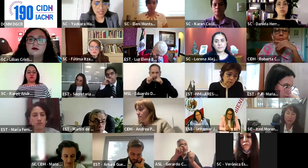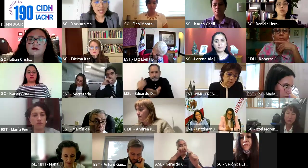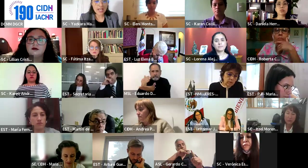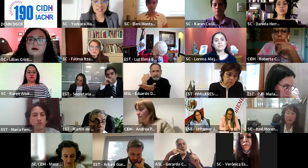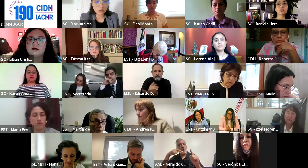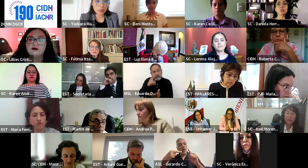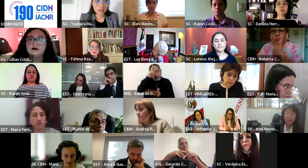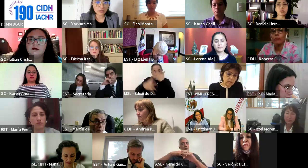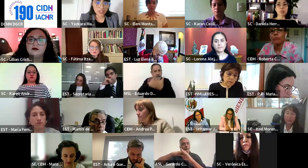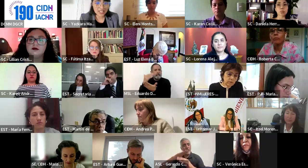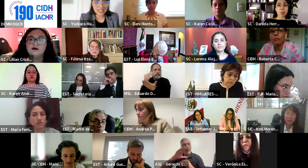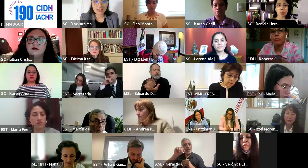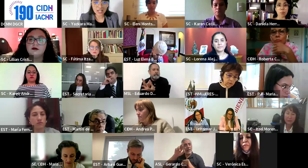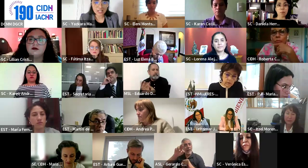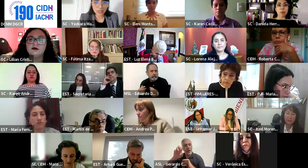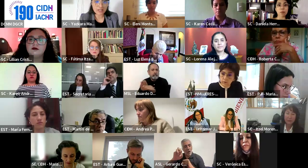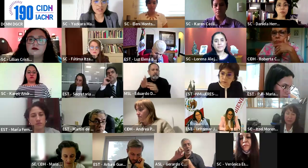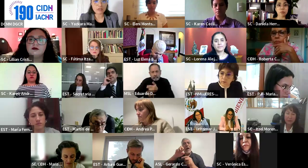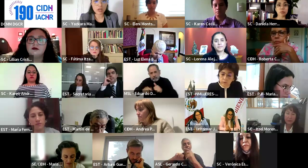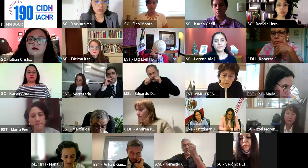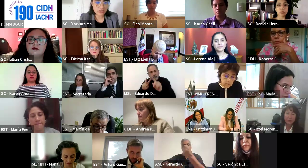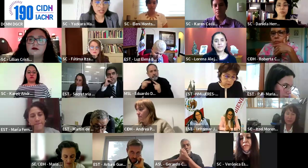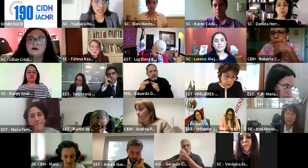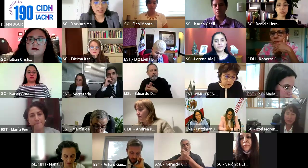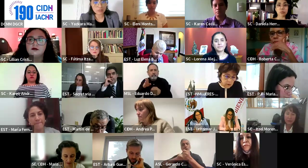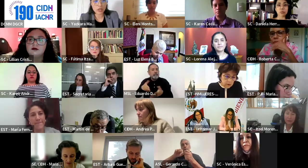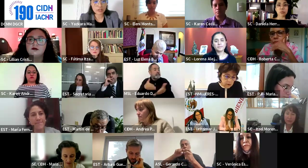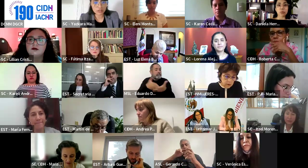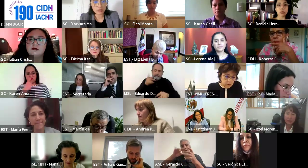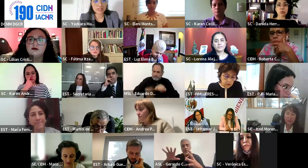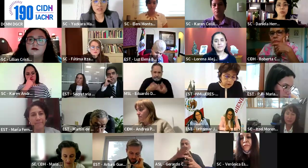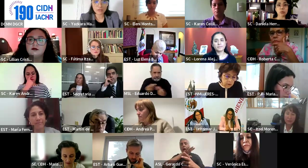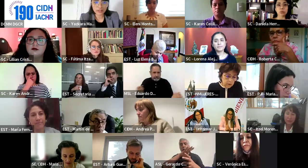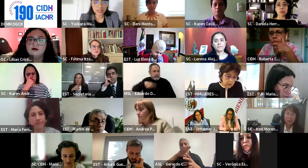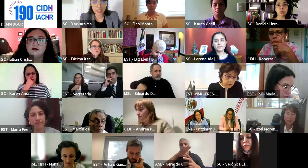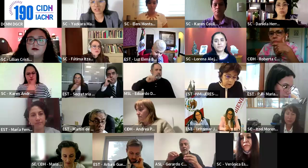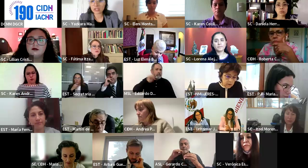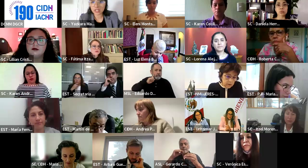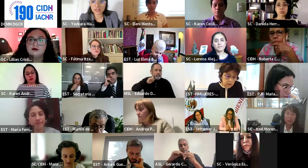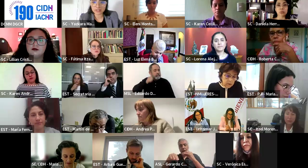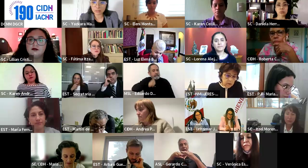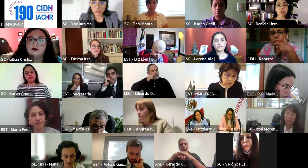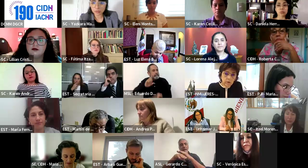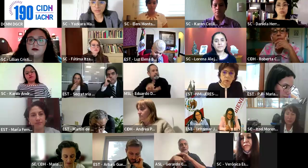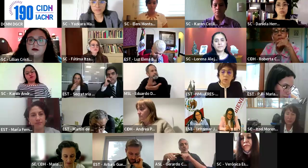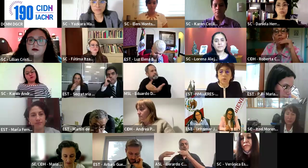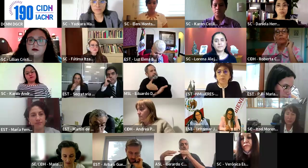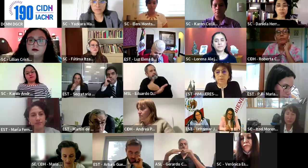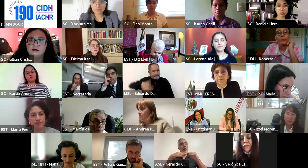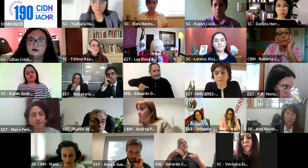la violencia, así como para identificar y atender las barreras de acceso a la justicia a las que las mujeres con discapacidad se enfrentan y que han sido narradas en este